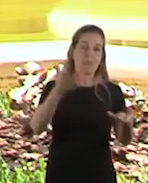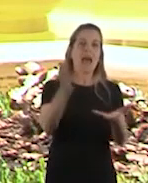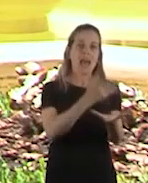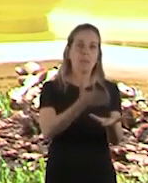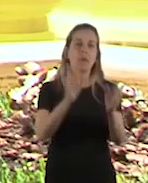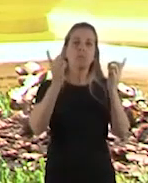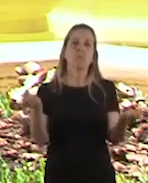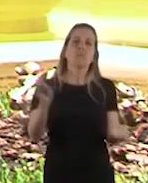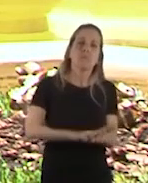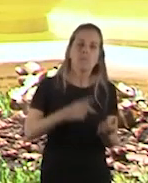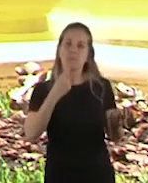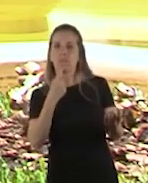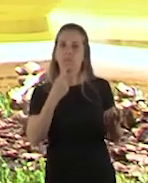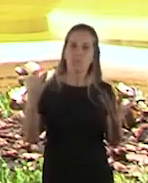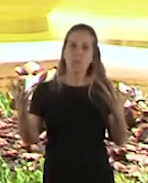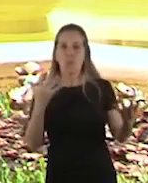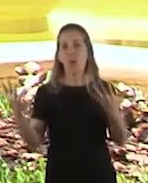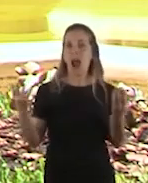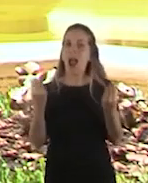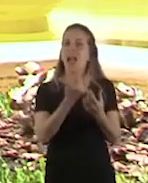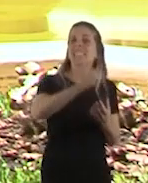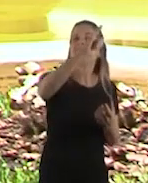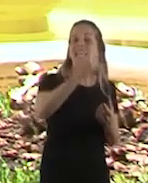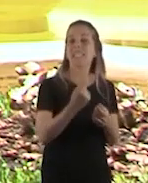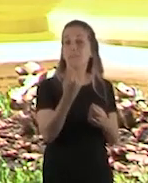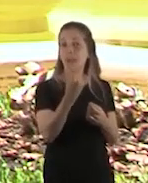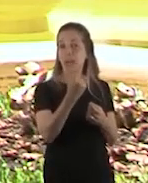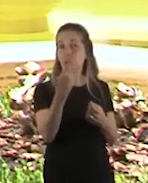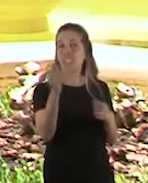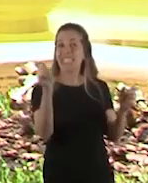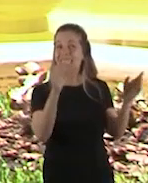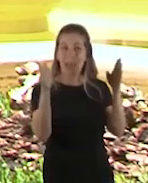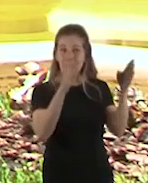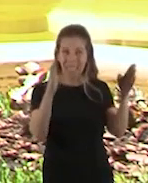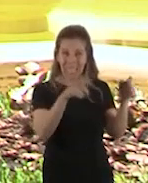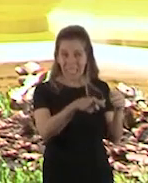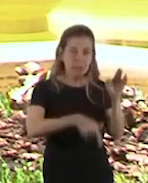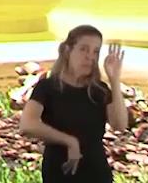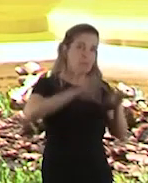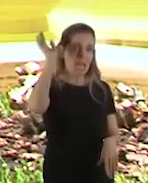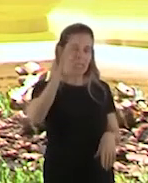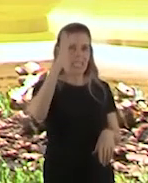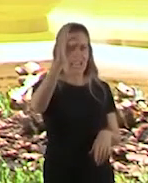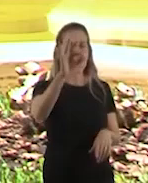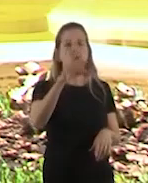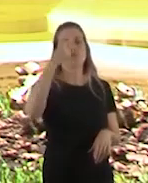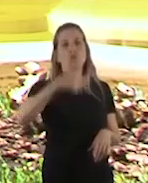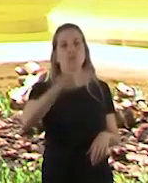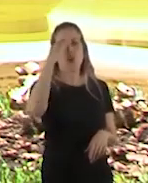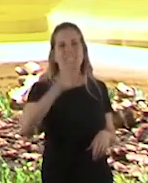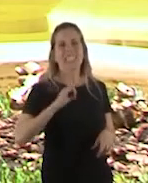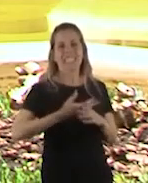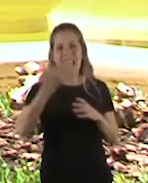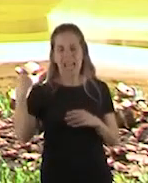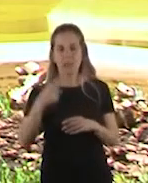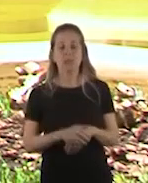dilema. La tasa de inversión del primer trimestre fue la más alta de los últimos 15 años.